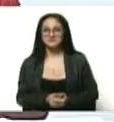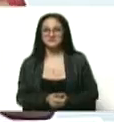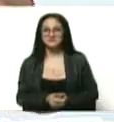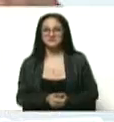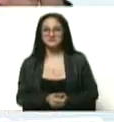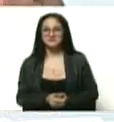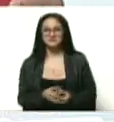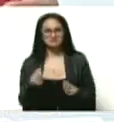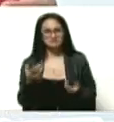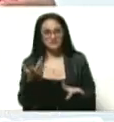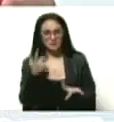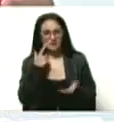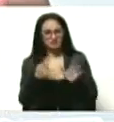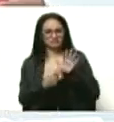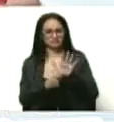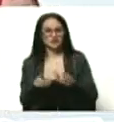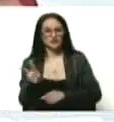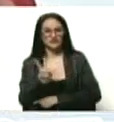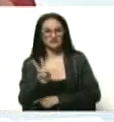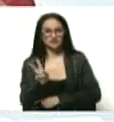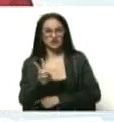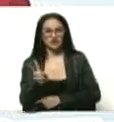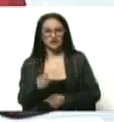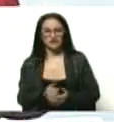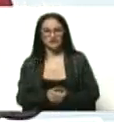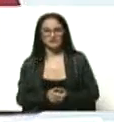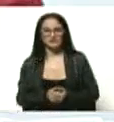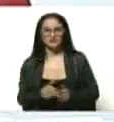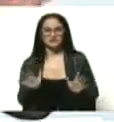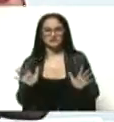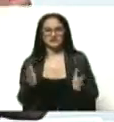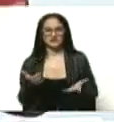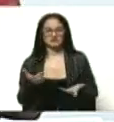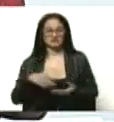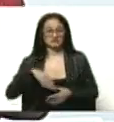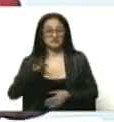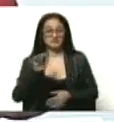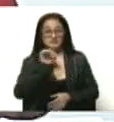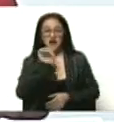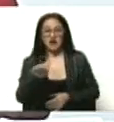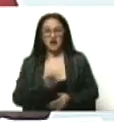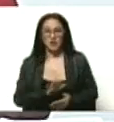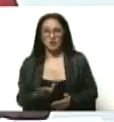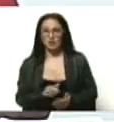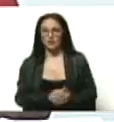¿Para qué? Para exponer a los venezolanos como que, bueno, unos parias pues, y